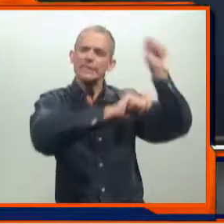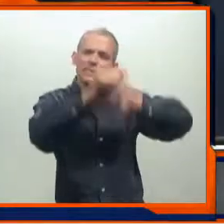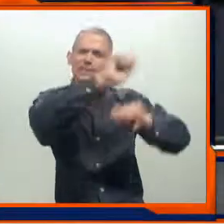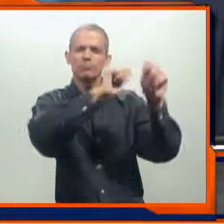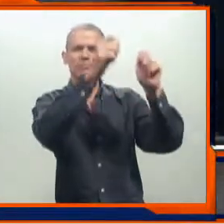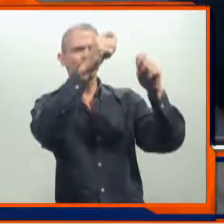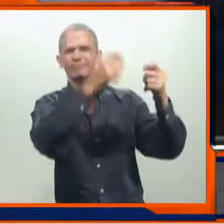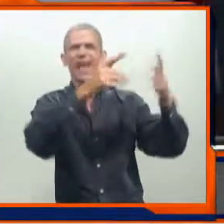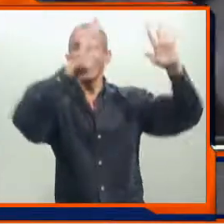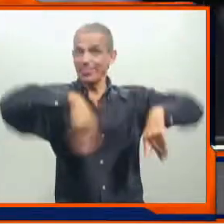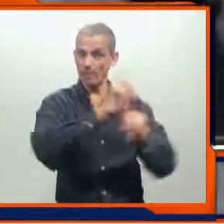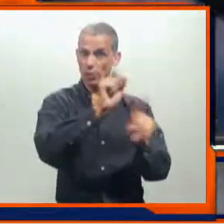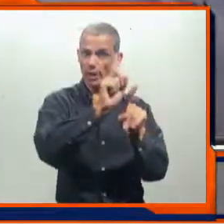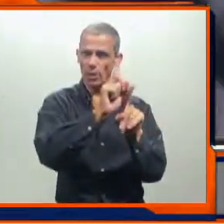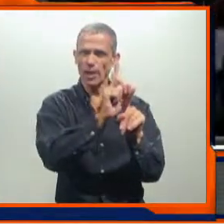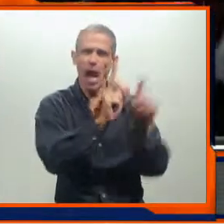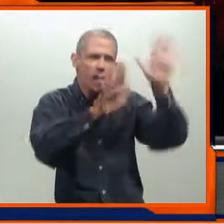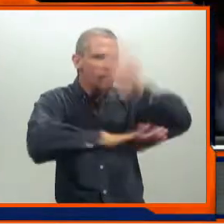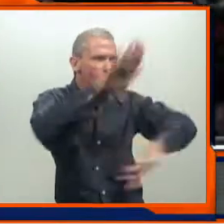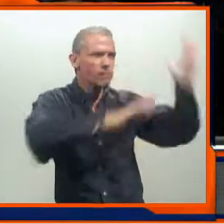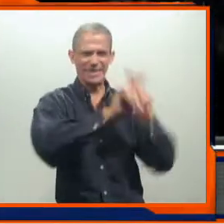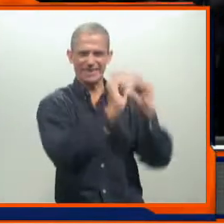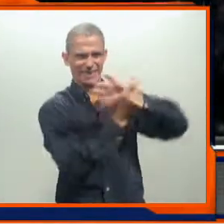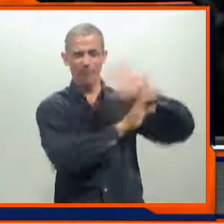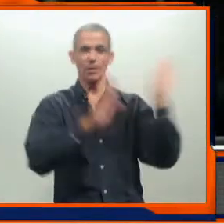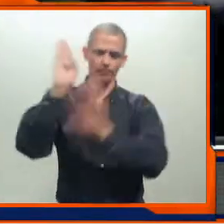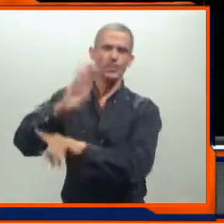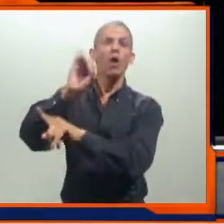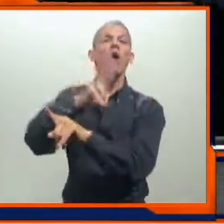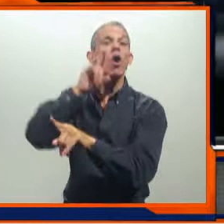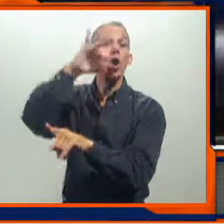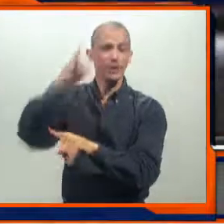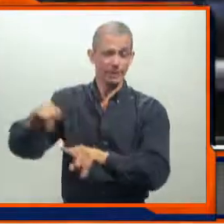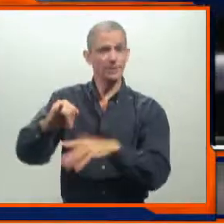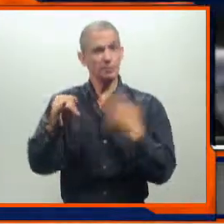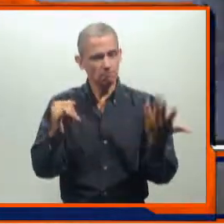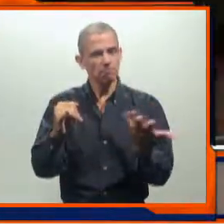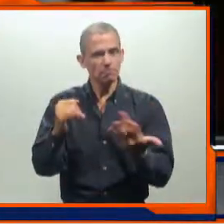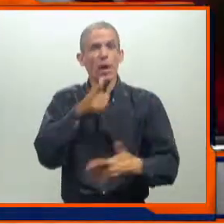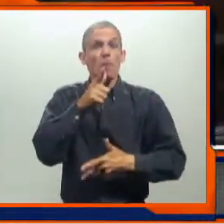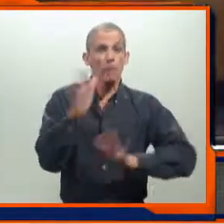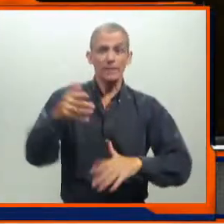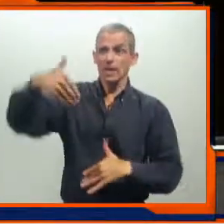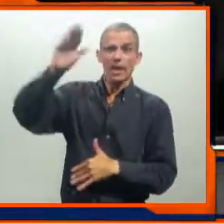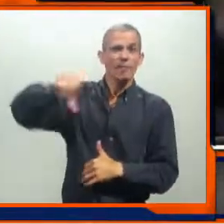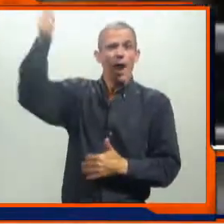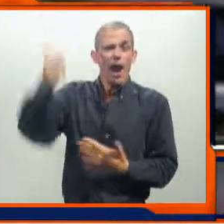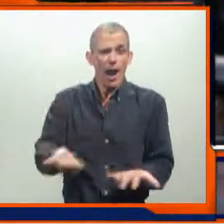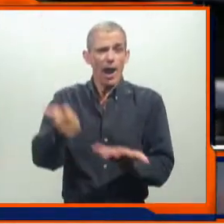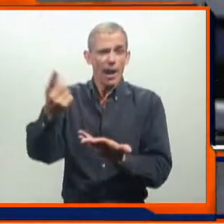realidad es cierto. Es un tema distinto. Víctor Ortiz era el gran candidato de Oscar de la Hoya por